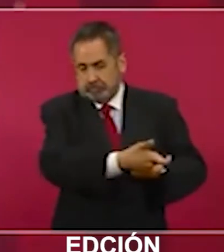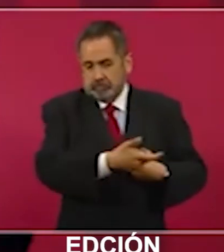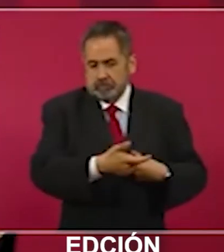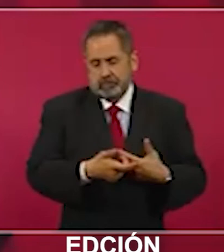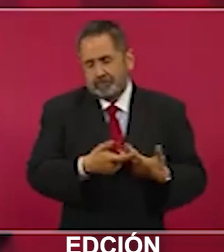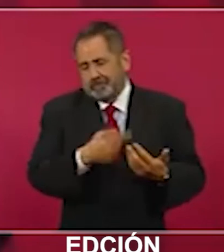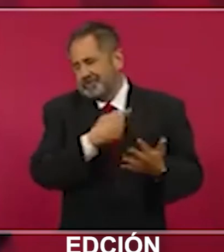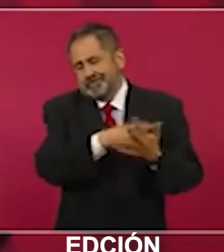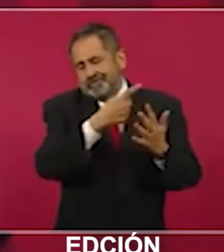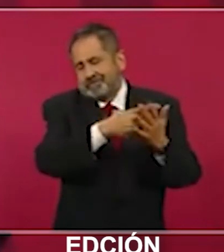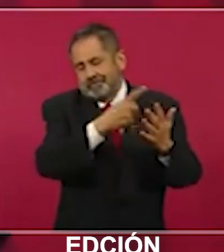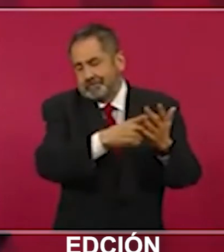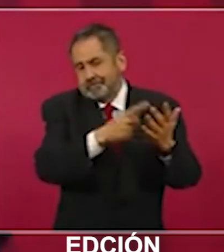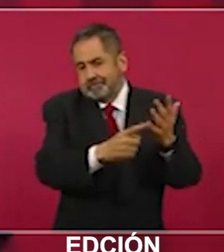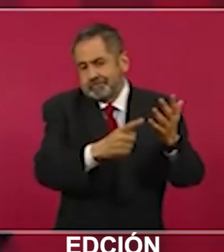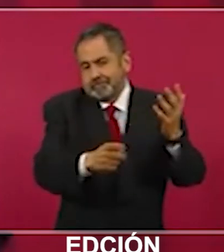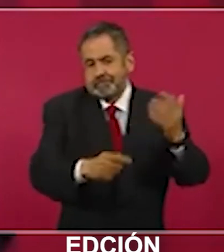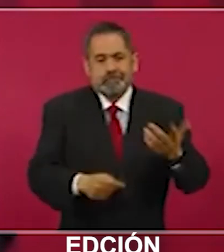tipo.